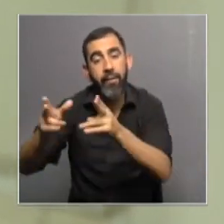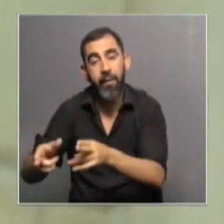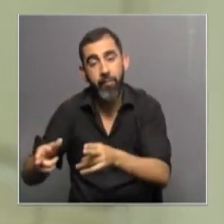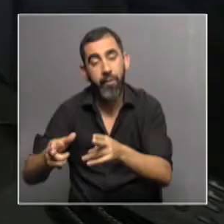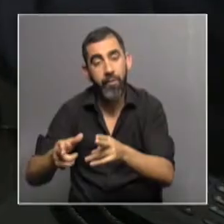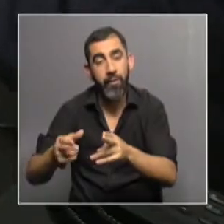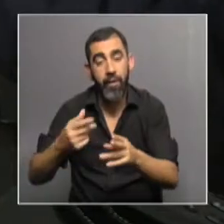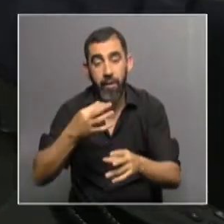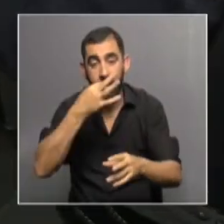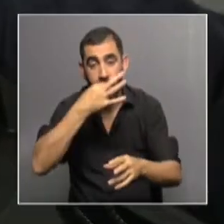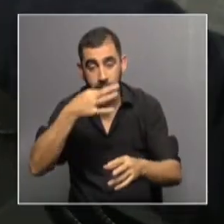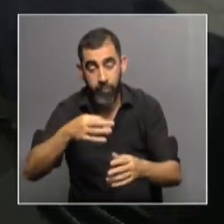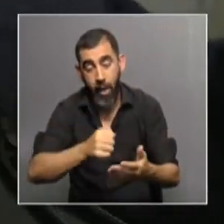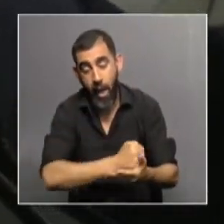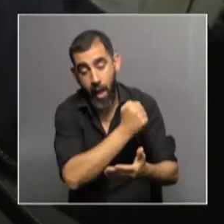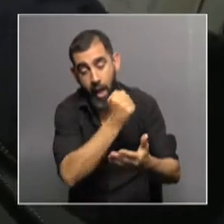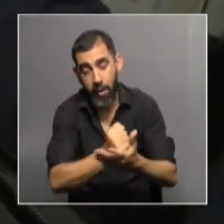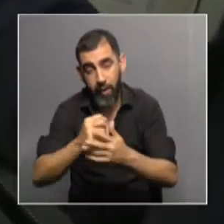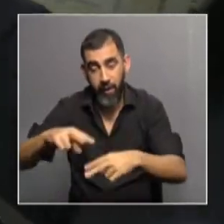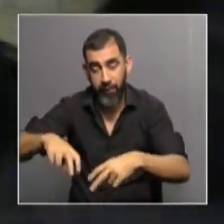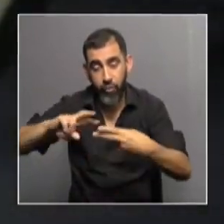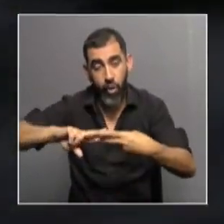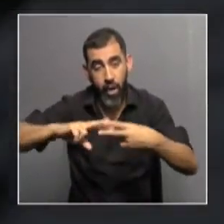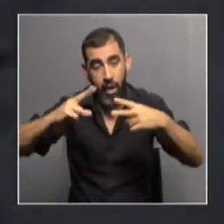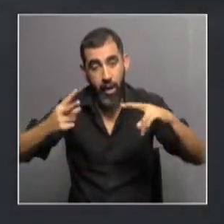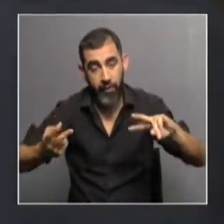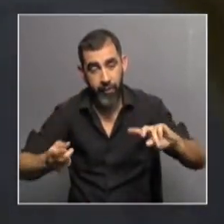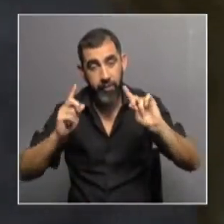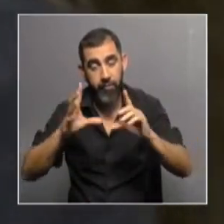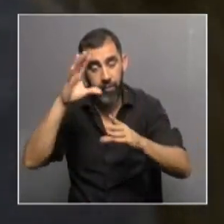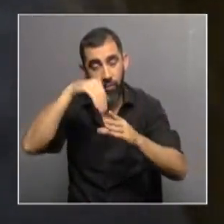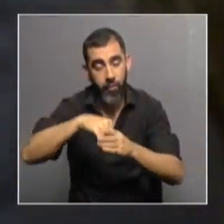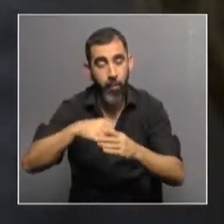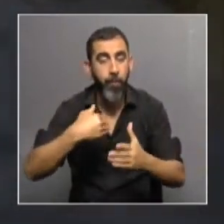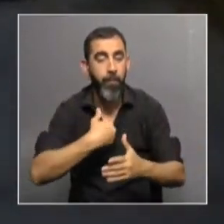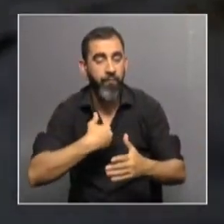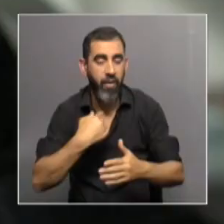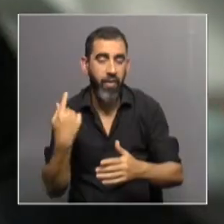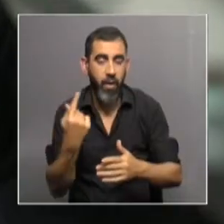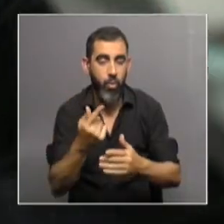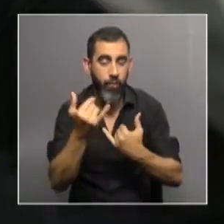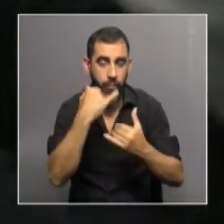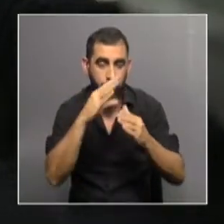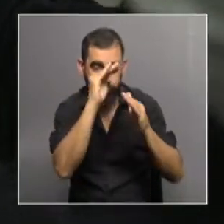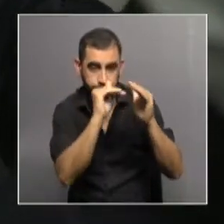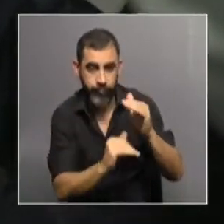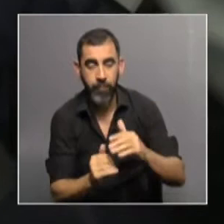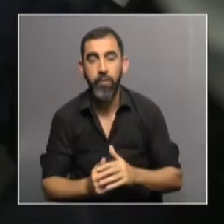extracción hasta el análisis de ADN e incorporación de los perfiles genéticos en la base de datos